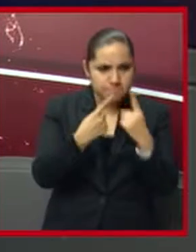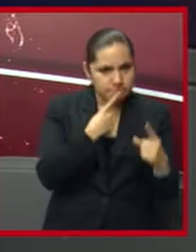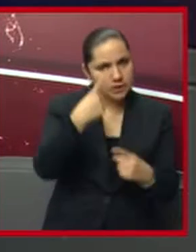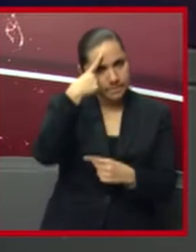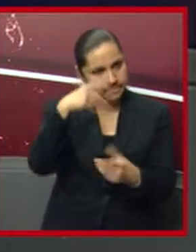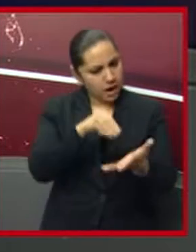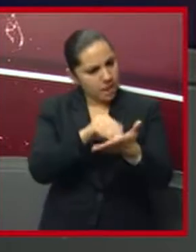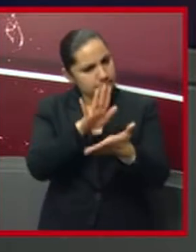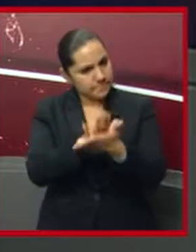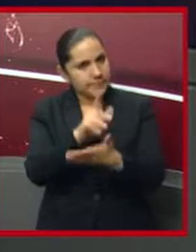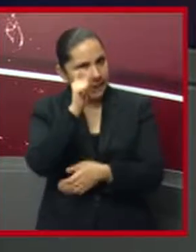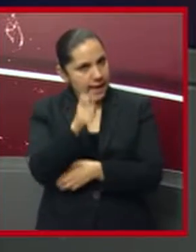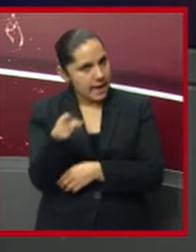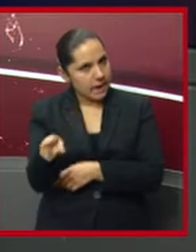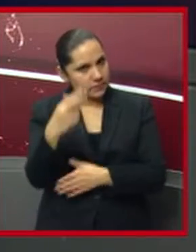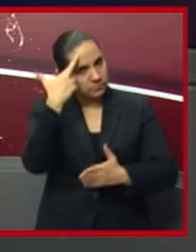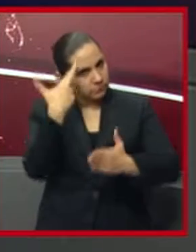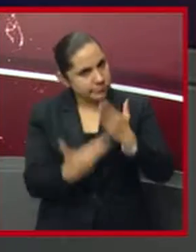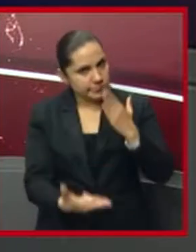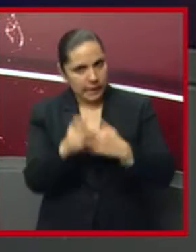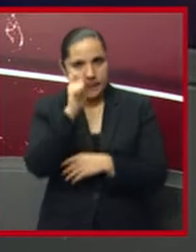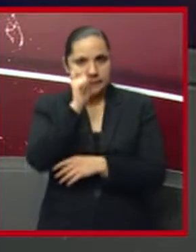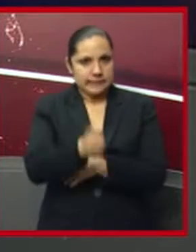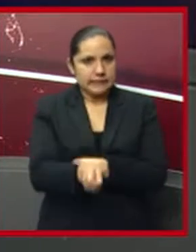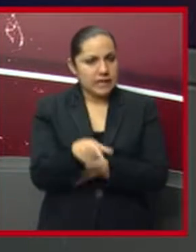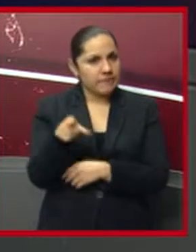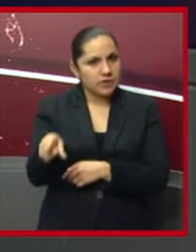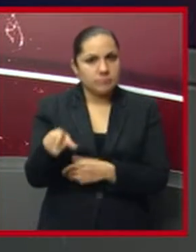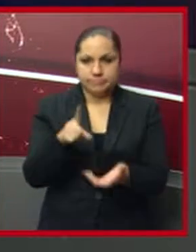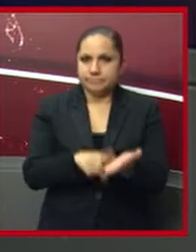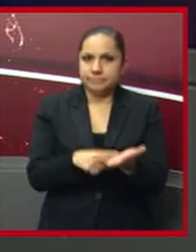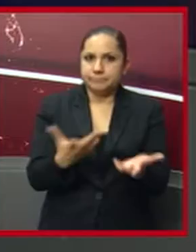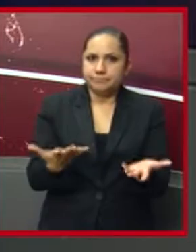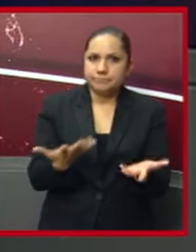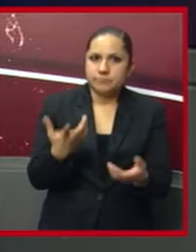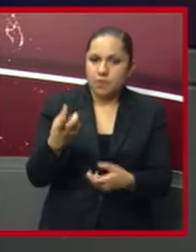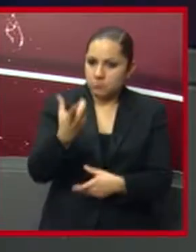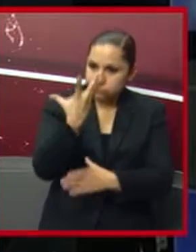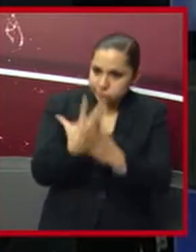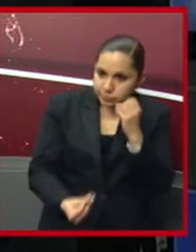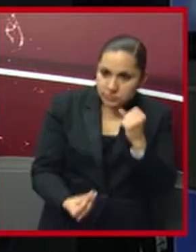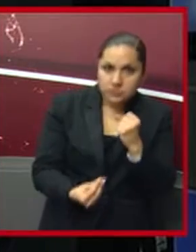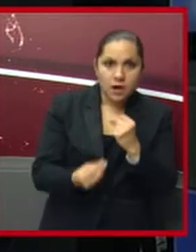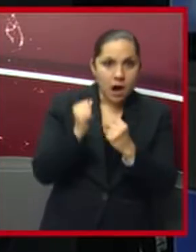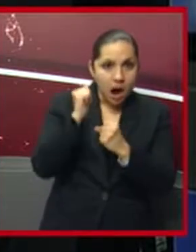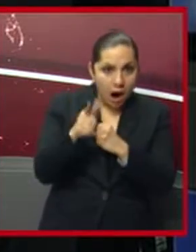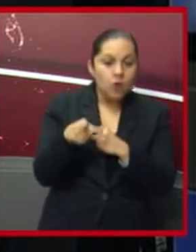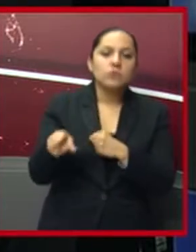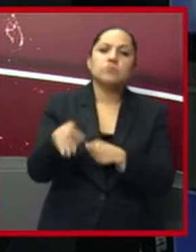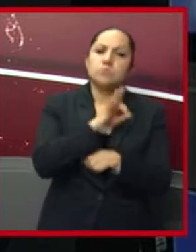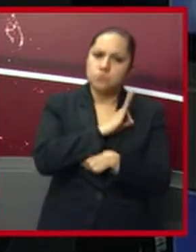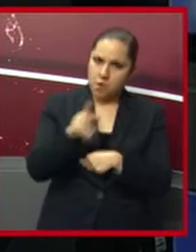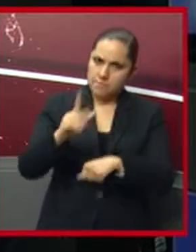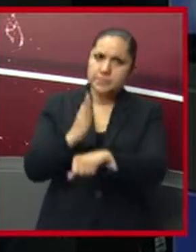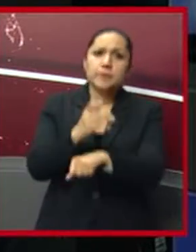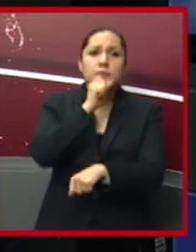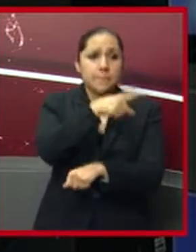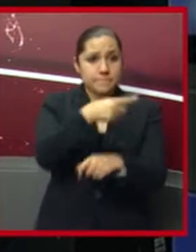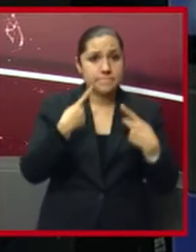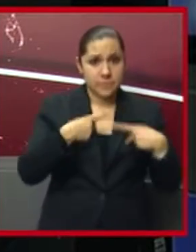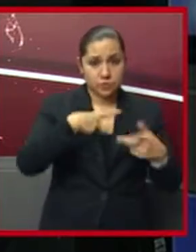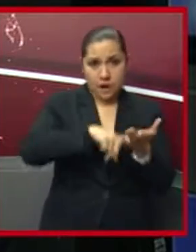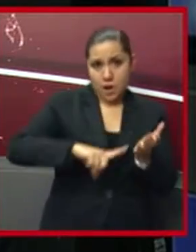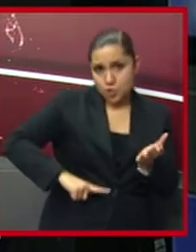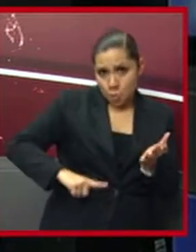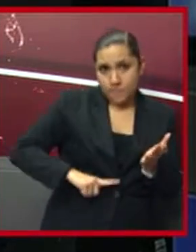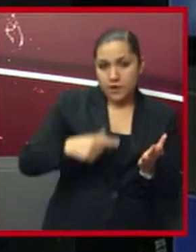como delito y no se les otorga el perdón en caso de que se facilite la fuga, incluso a los servidores públicos y al propio